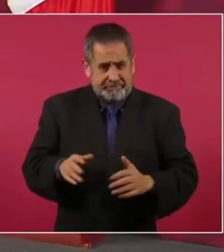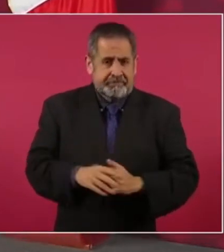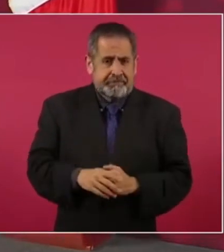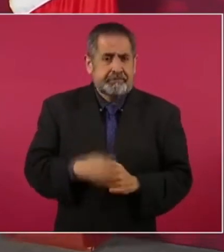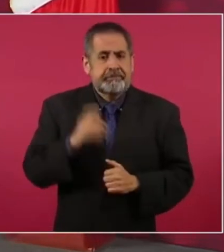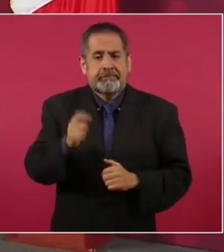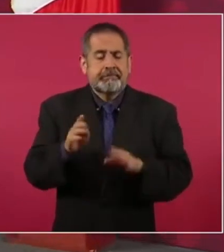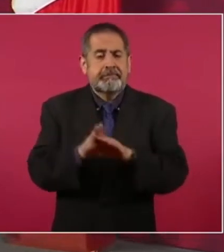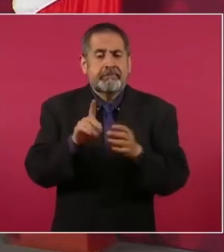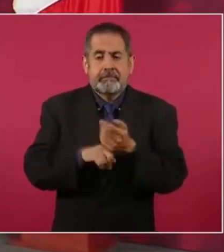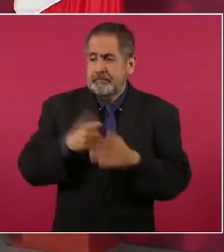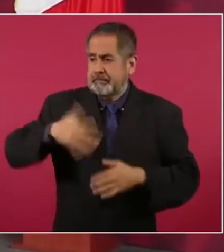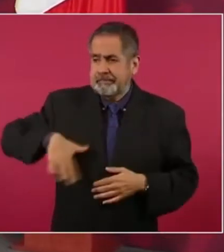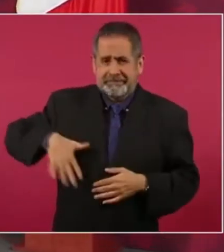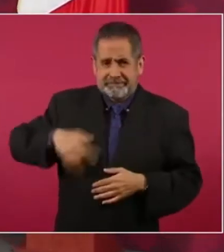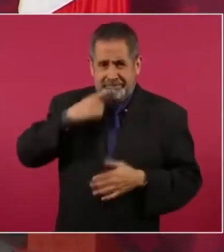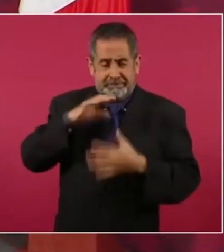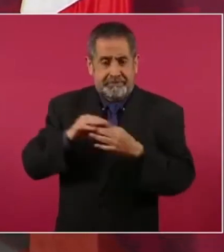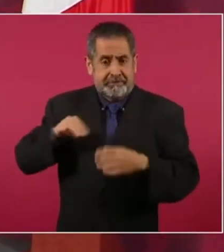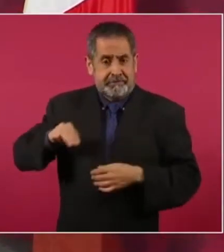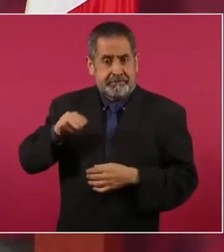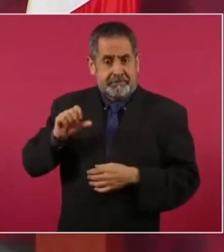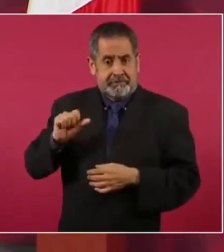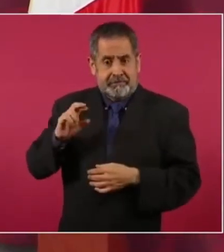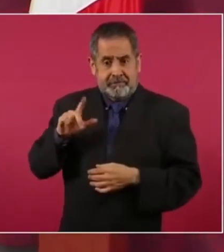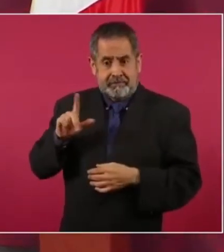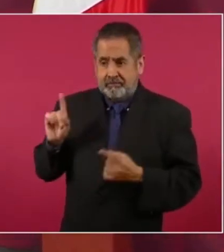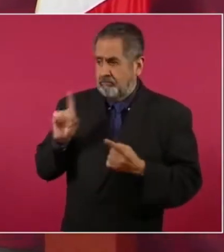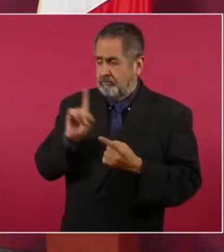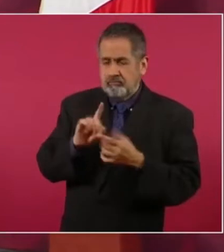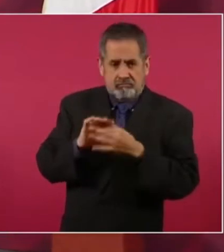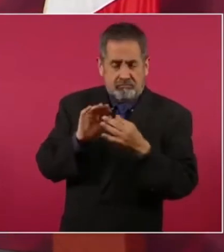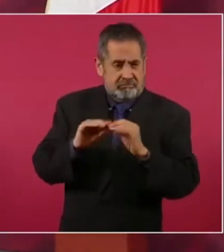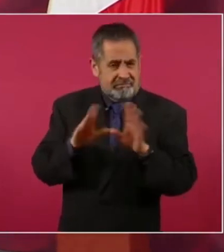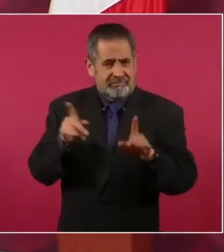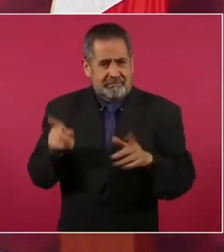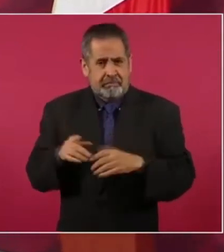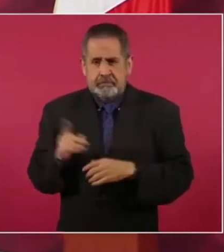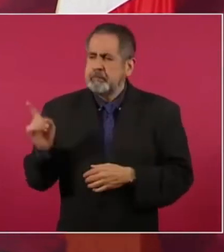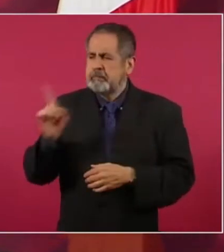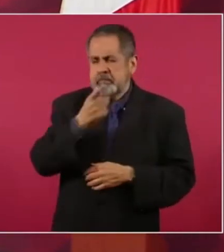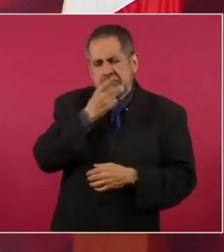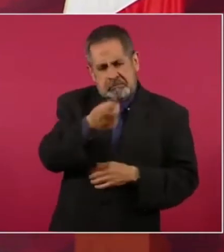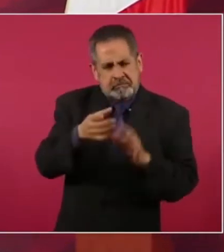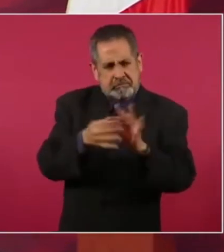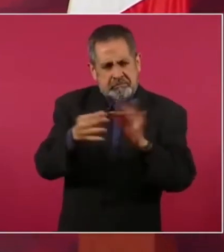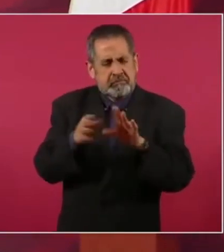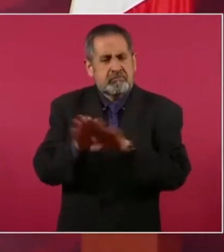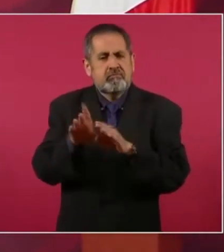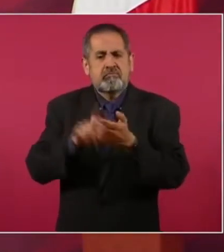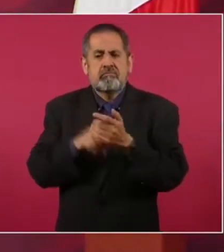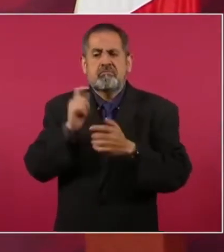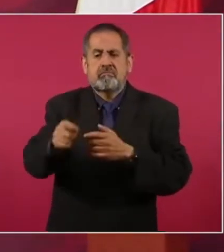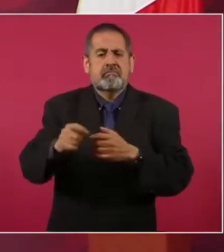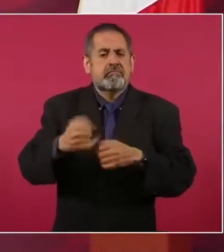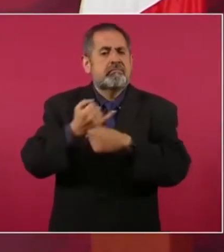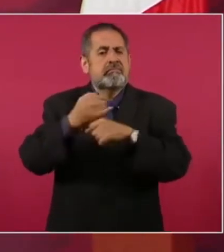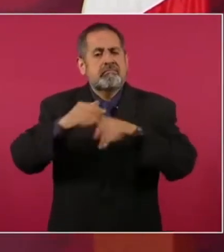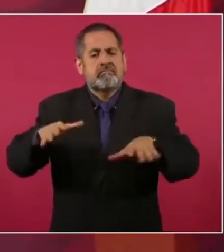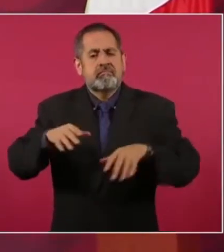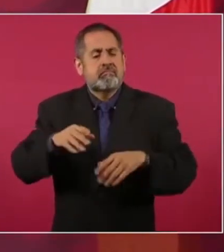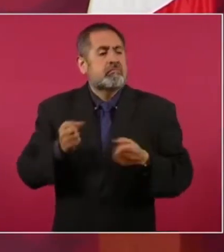lo que acaba de plantear Marcelo. ¿Por qué no comentas sobre el informe